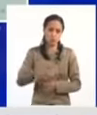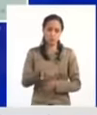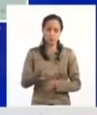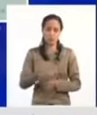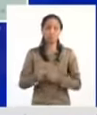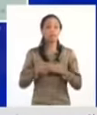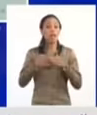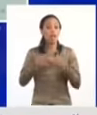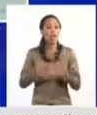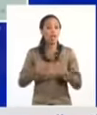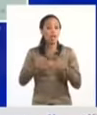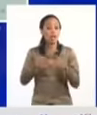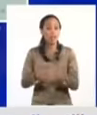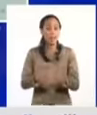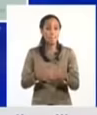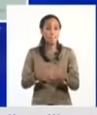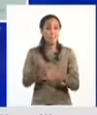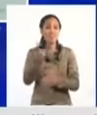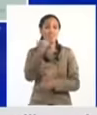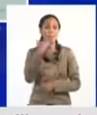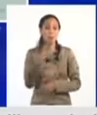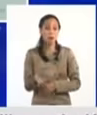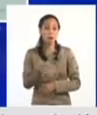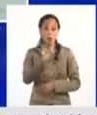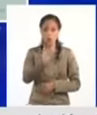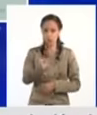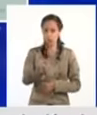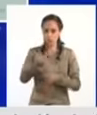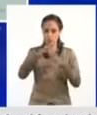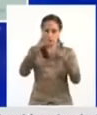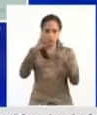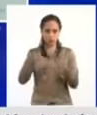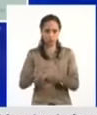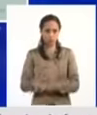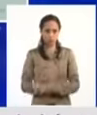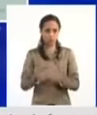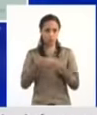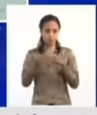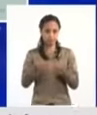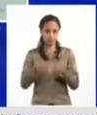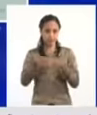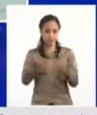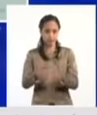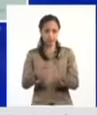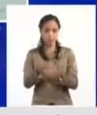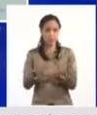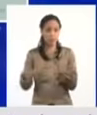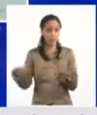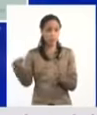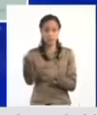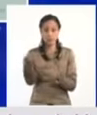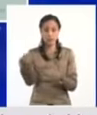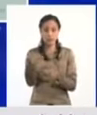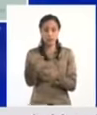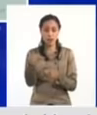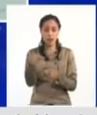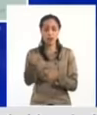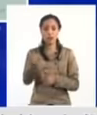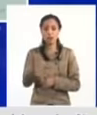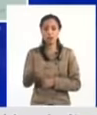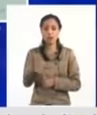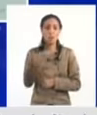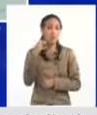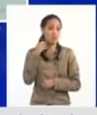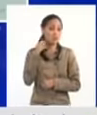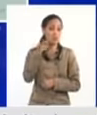en 10 los casos autóctonos, 89 en total, y la mayor transmisión en Manzanillo con 27,